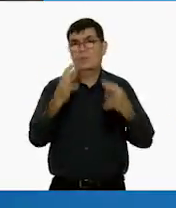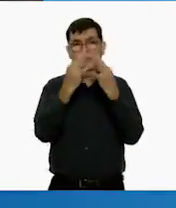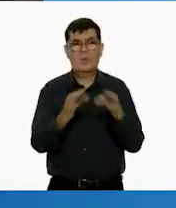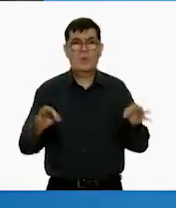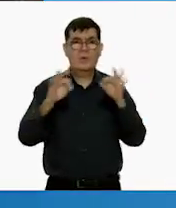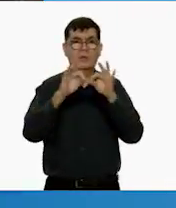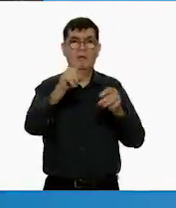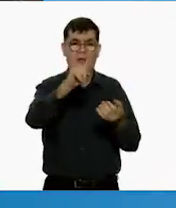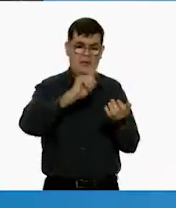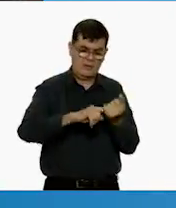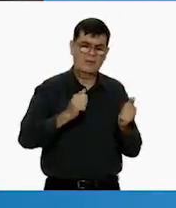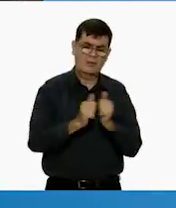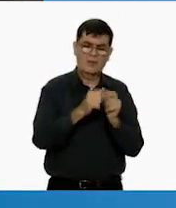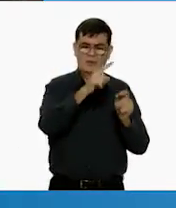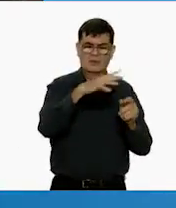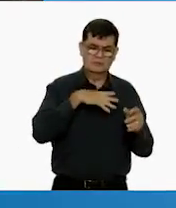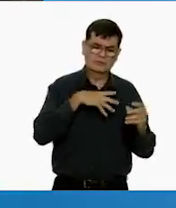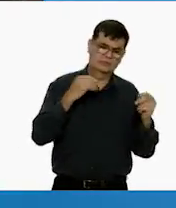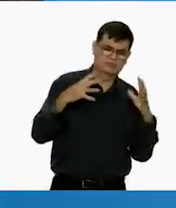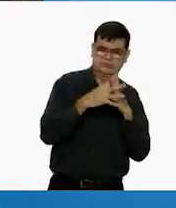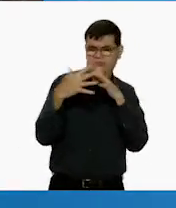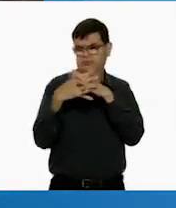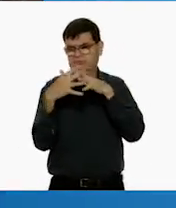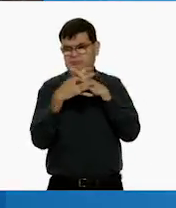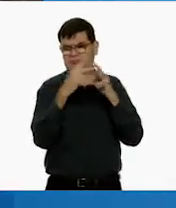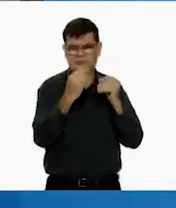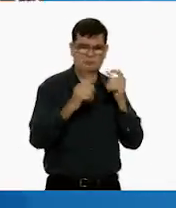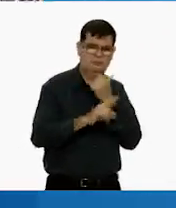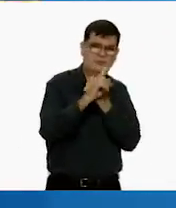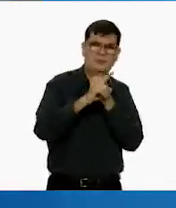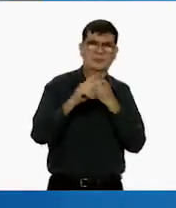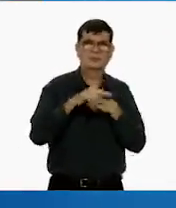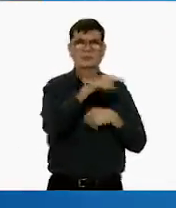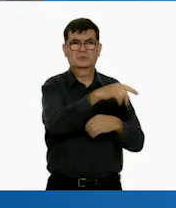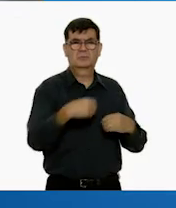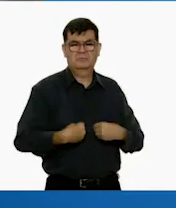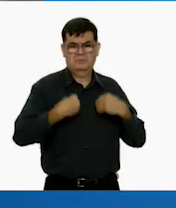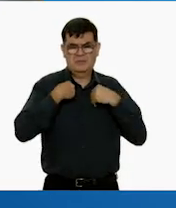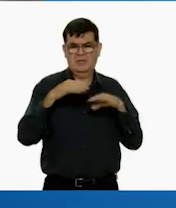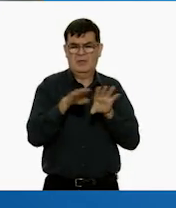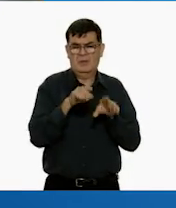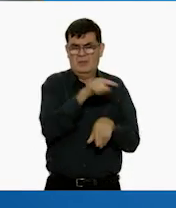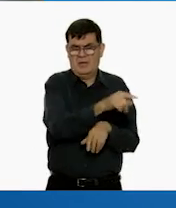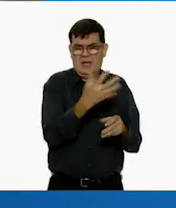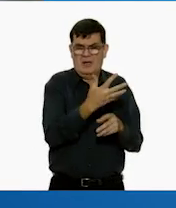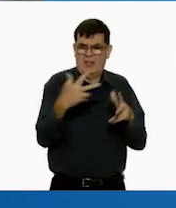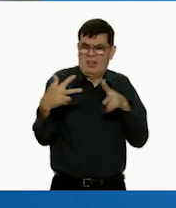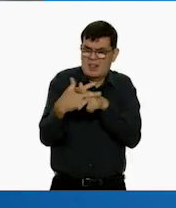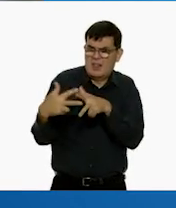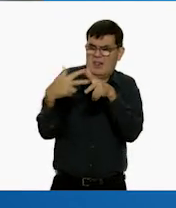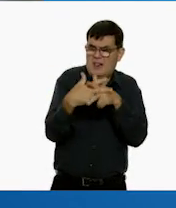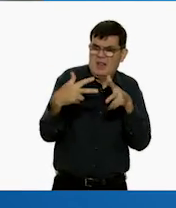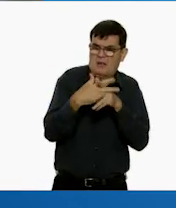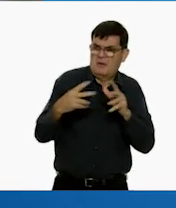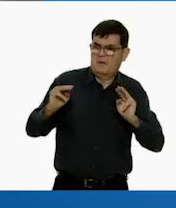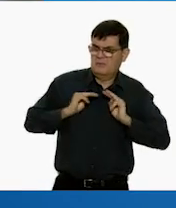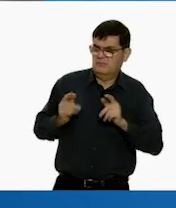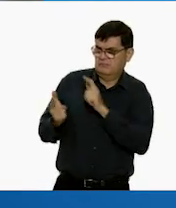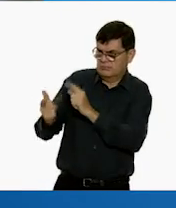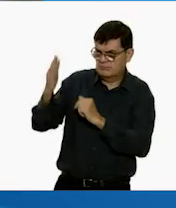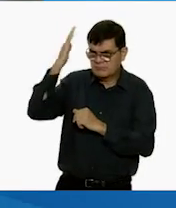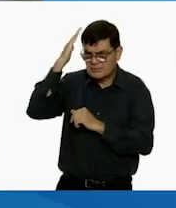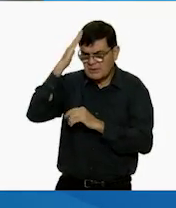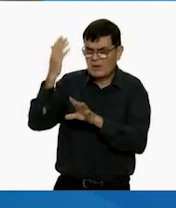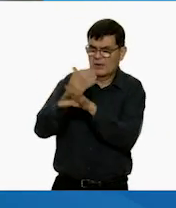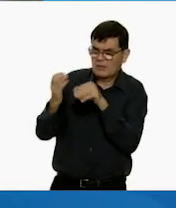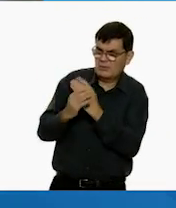Vive en una época muy convulsa y la mayor parte de su vida la pasa o peleando militarmente, siendo líder,